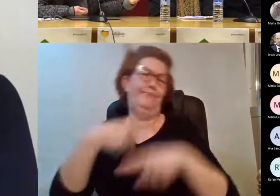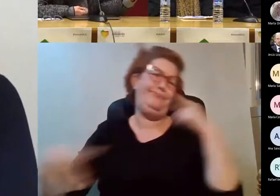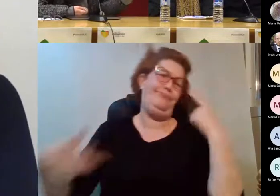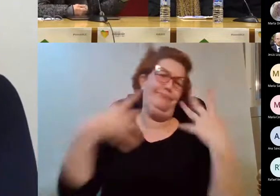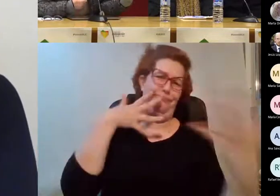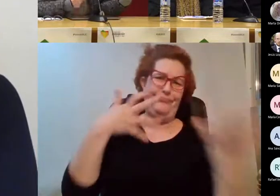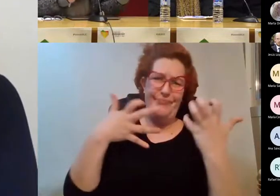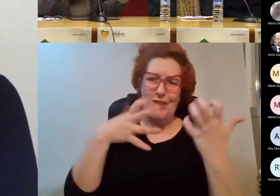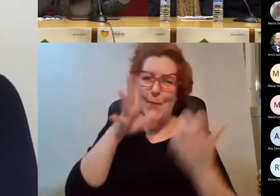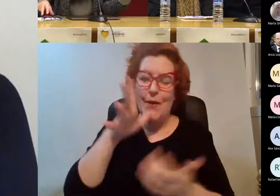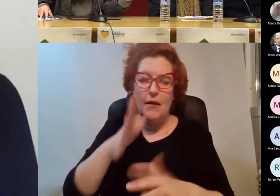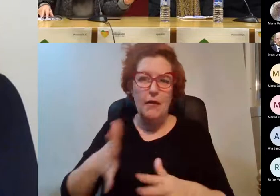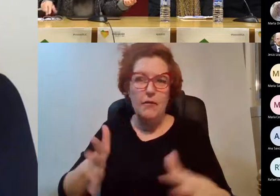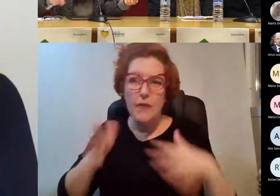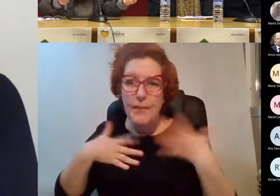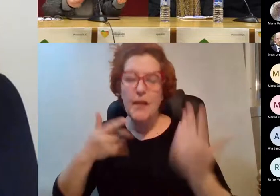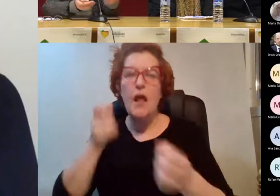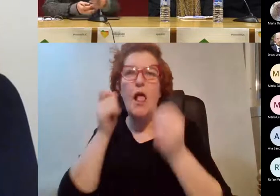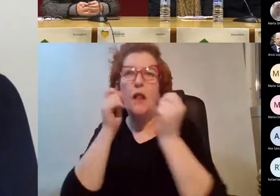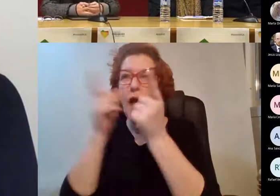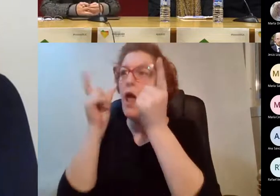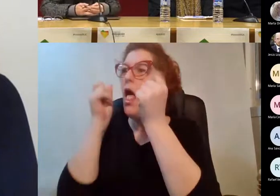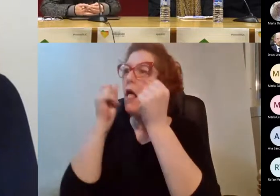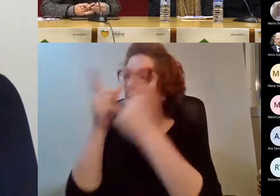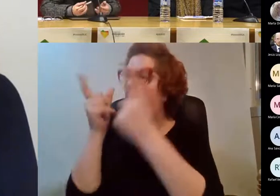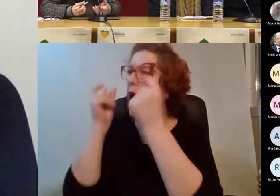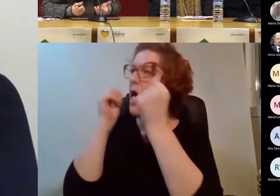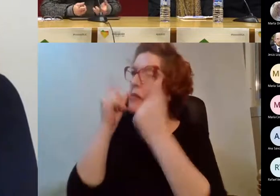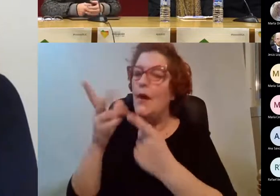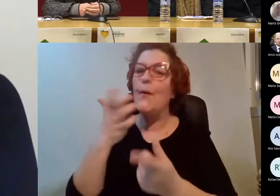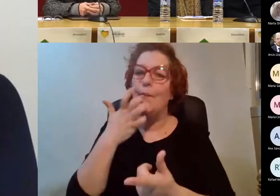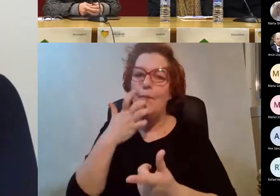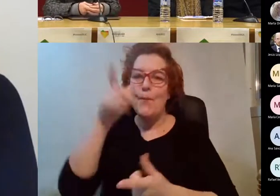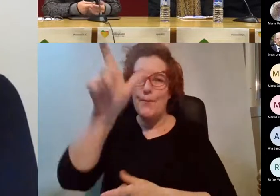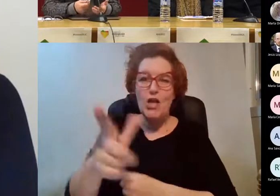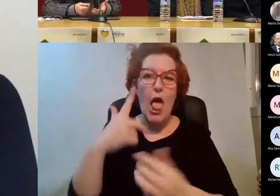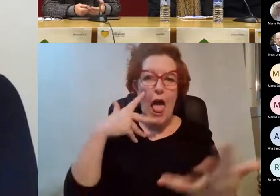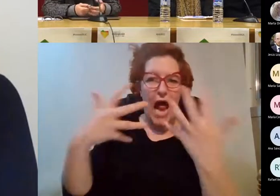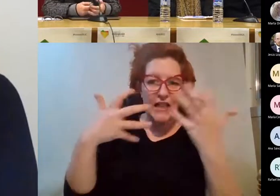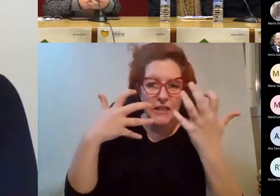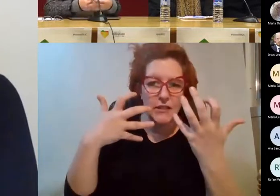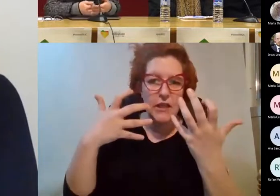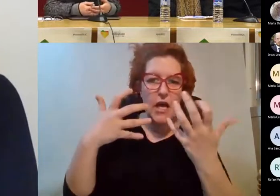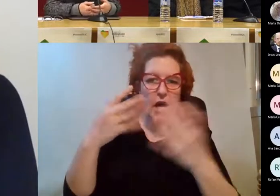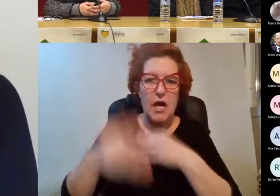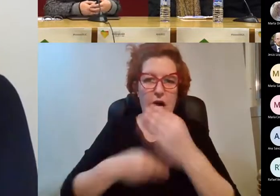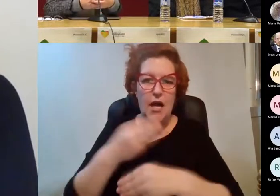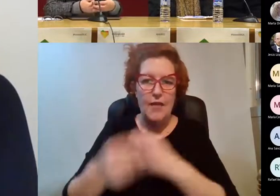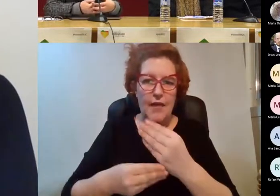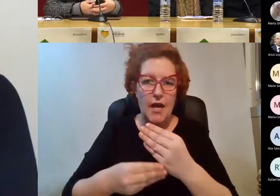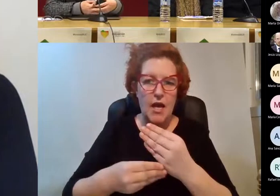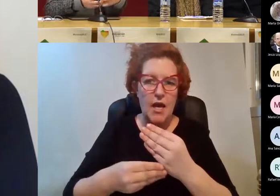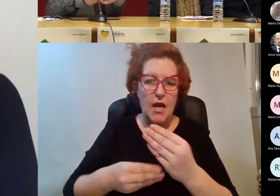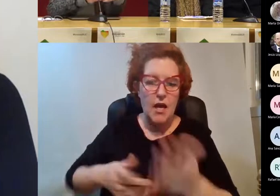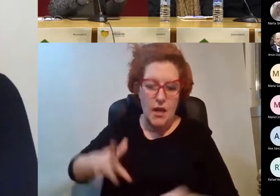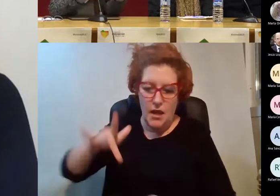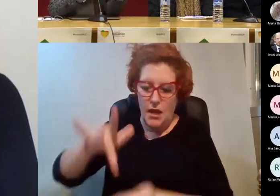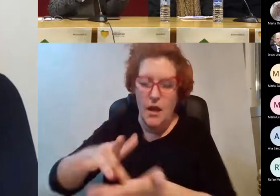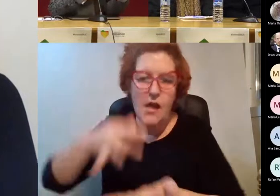de repente empieza a darse cuenta de que cuando un artista de la NARC cogía, iba al territorio, lo